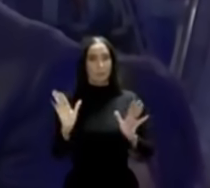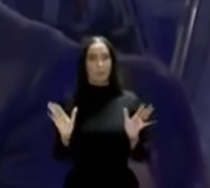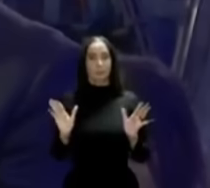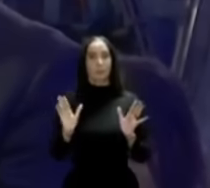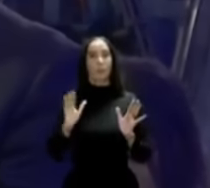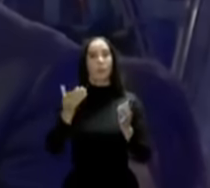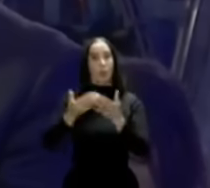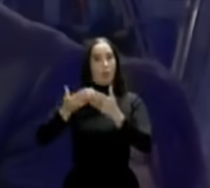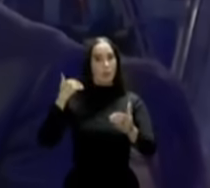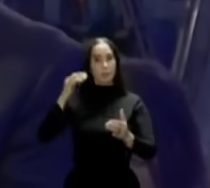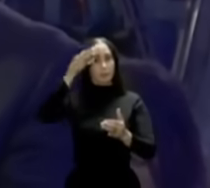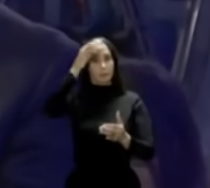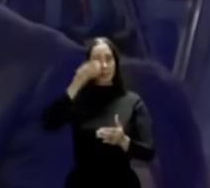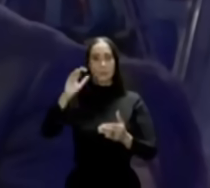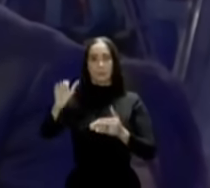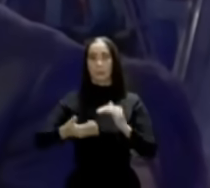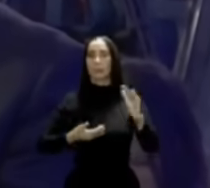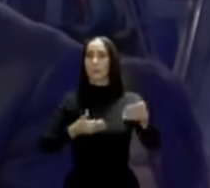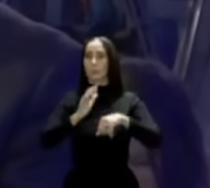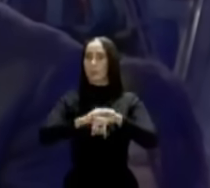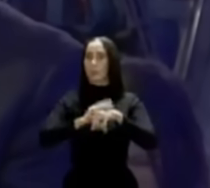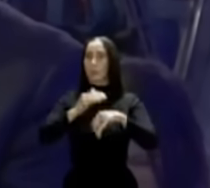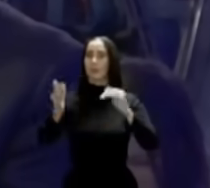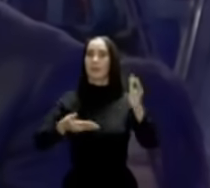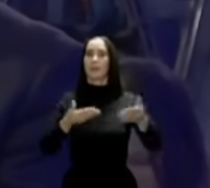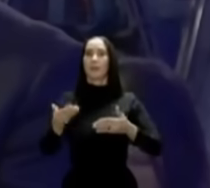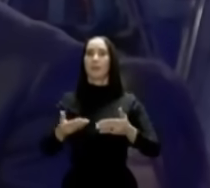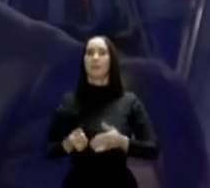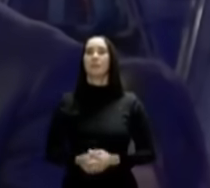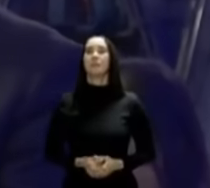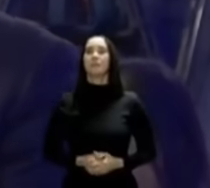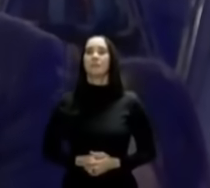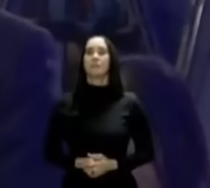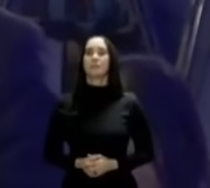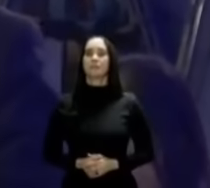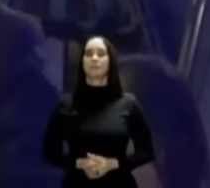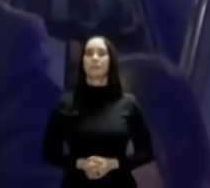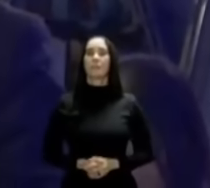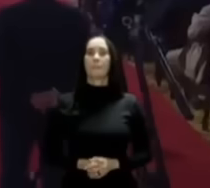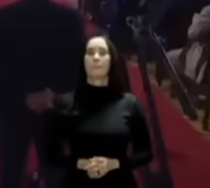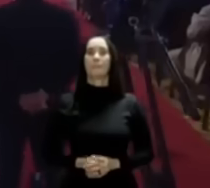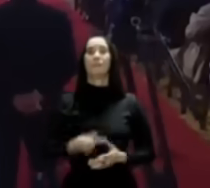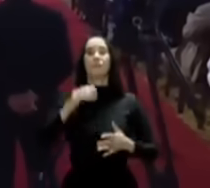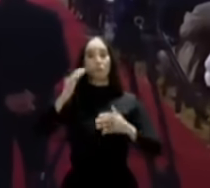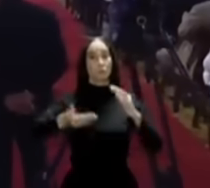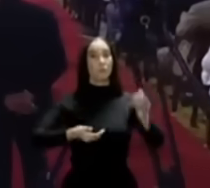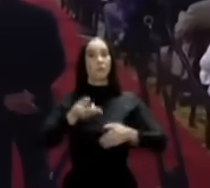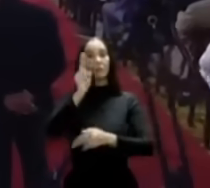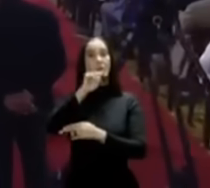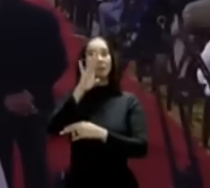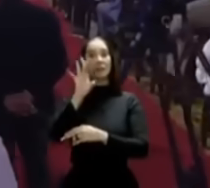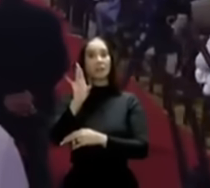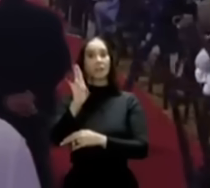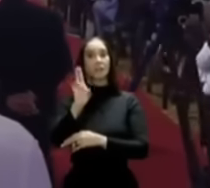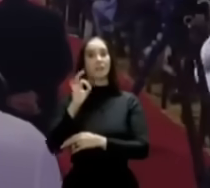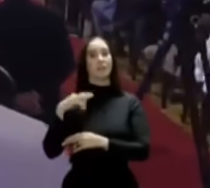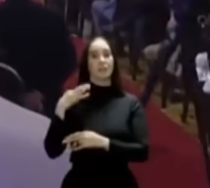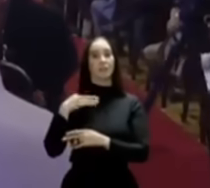que debió invitarlos antes de tomar las decisiones que usted ha estado comentando. Sí, yo lo contesté antes, yo lo invité el 27 de febrero